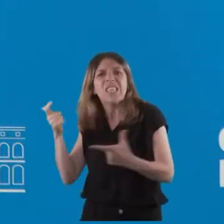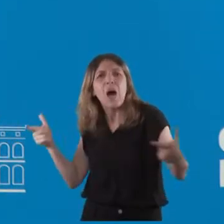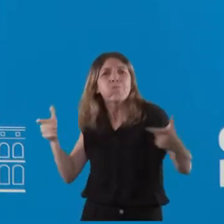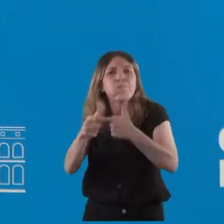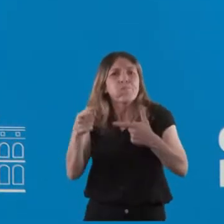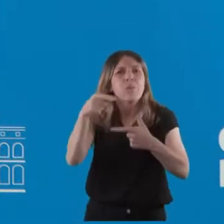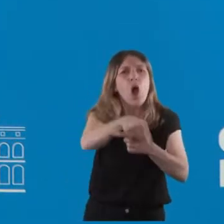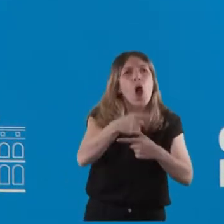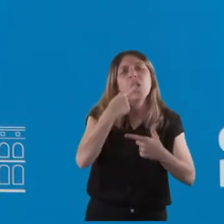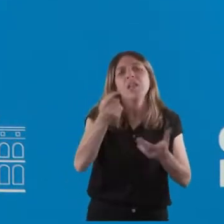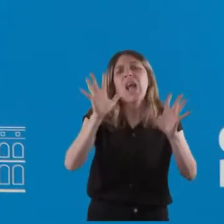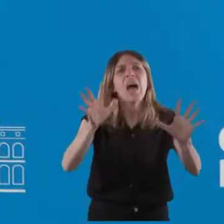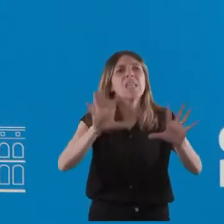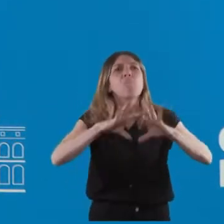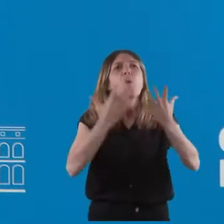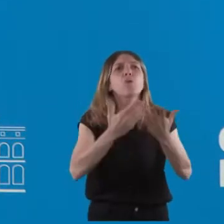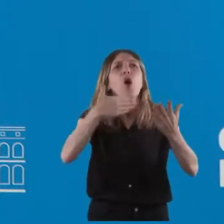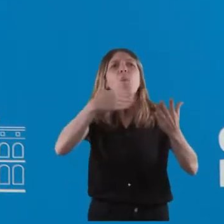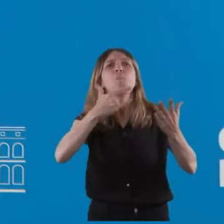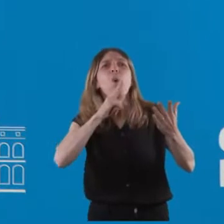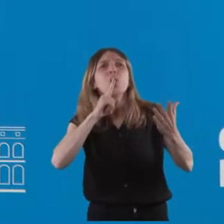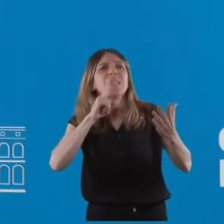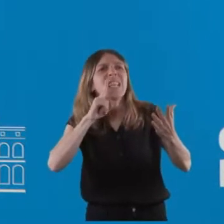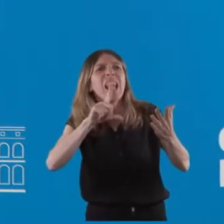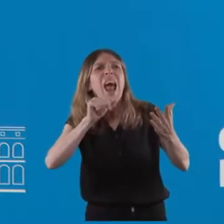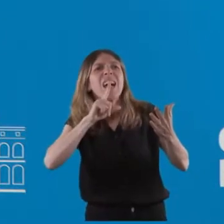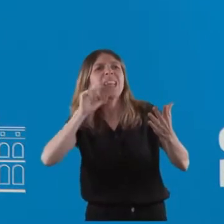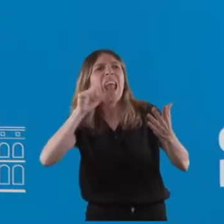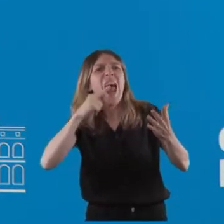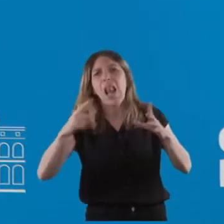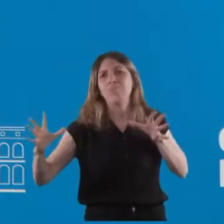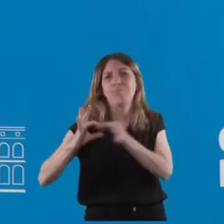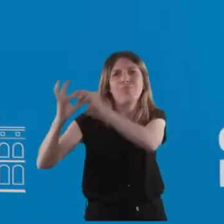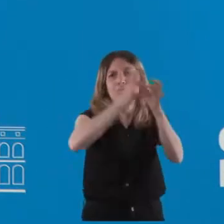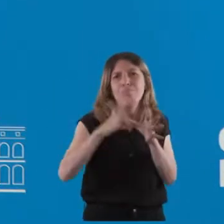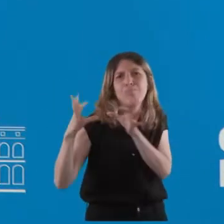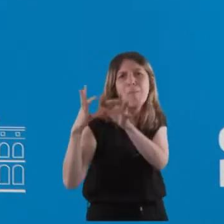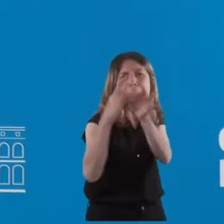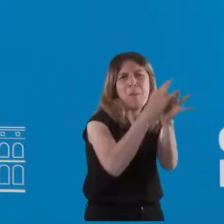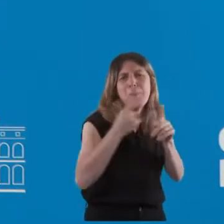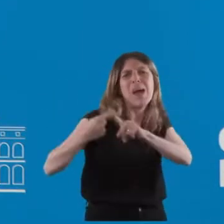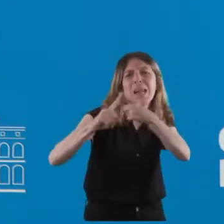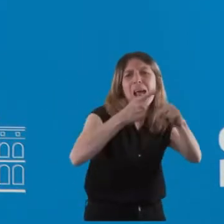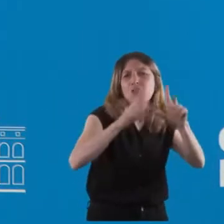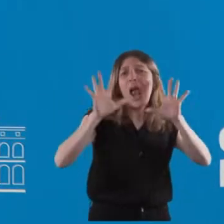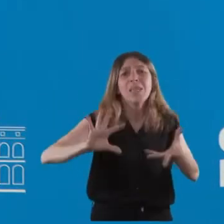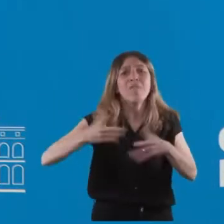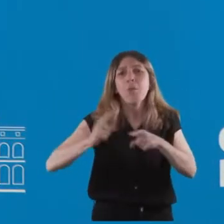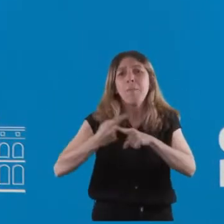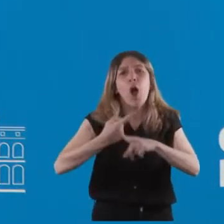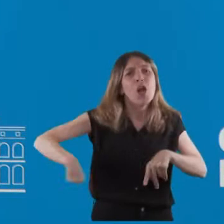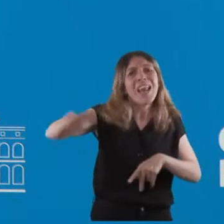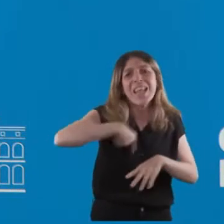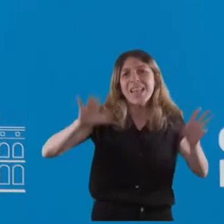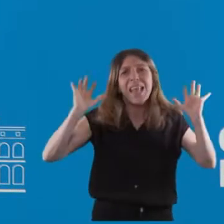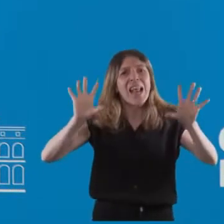que es este mundo el multilateral al cual tenemos que apostar las relaciones diplomáticas en este mundo están basadas en esta nueva mirada sobre el